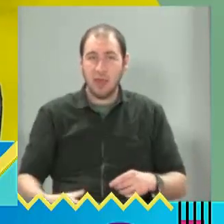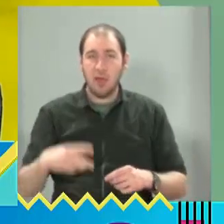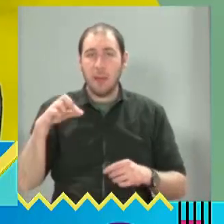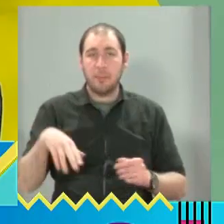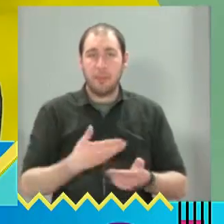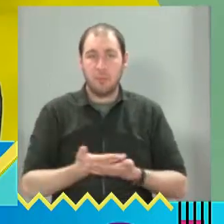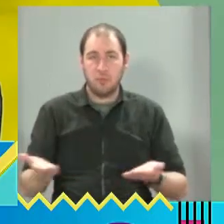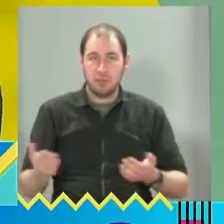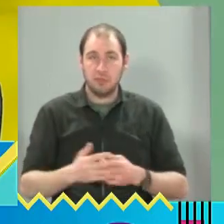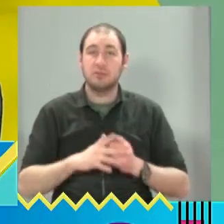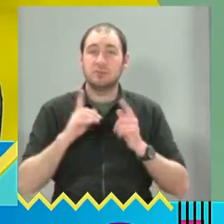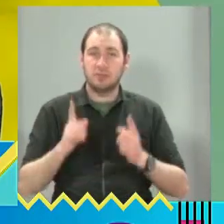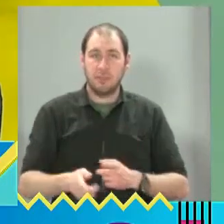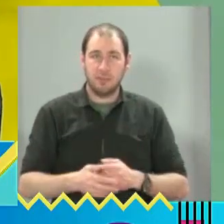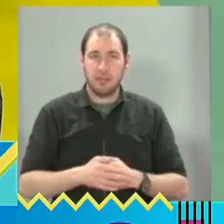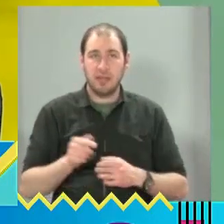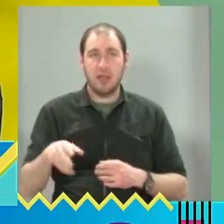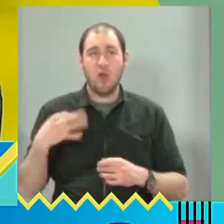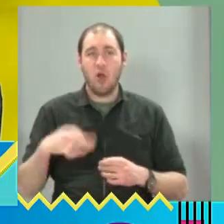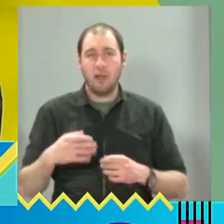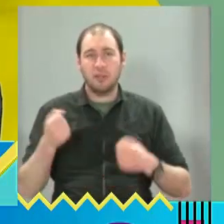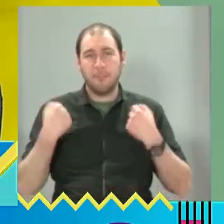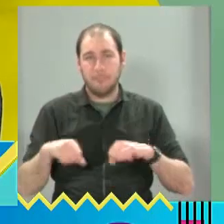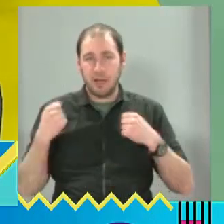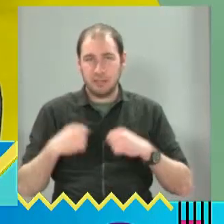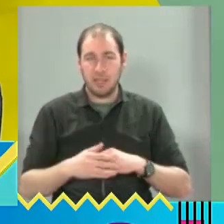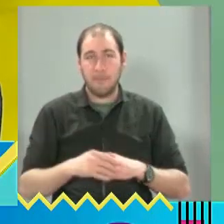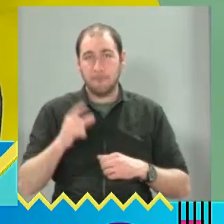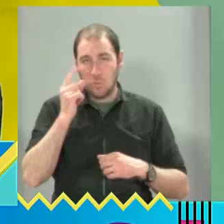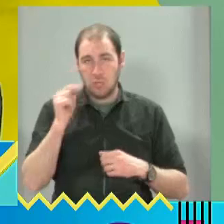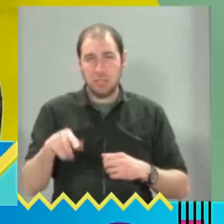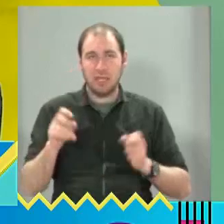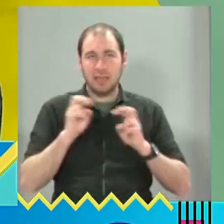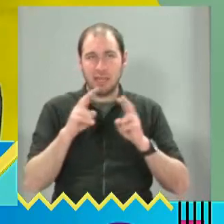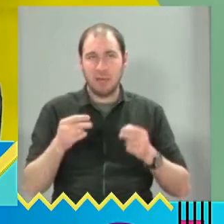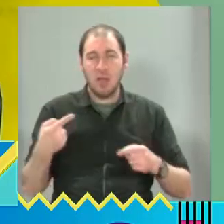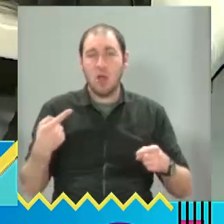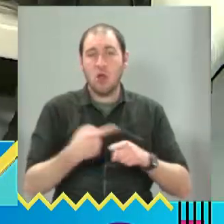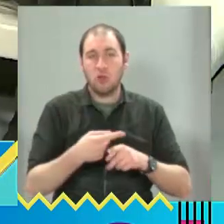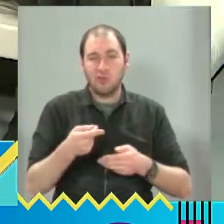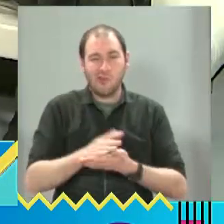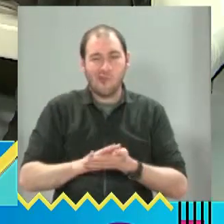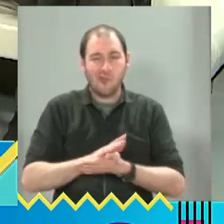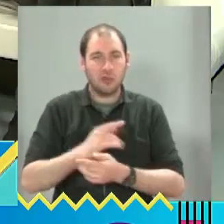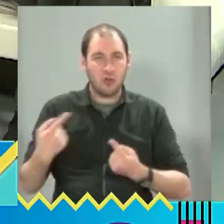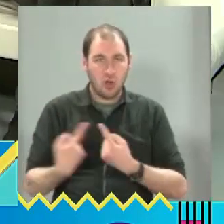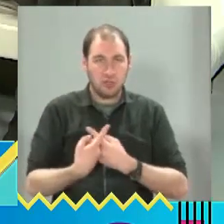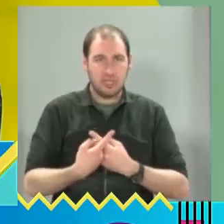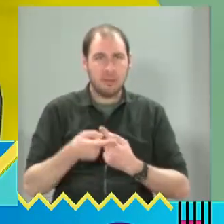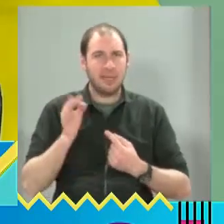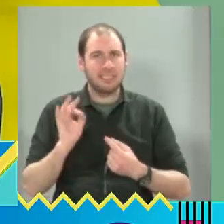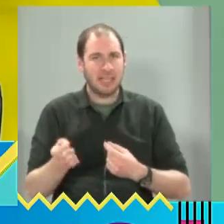políticas públicas, que también debe empezar a entrenar a sus políticos en técnicas antimanipulación. Para